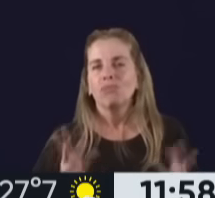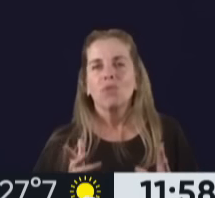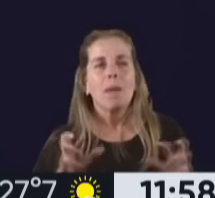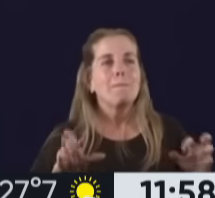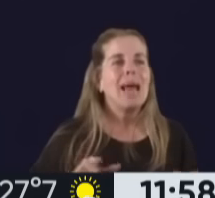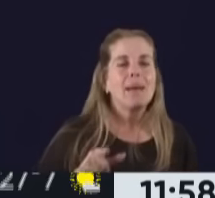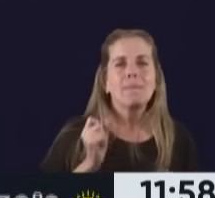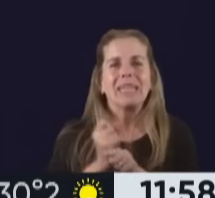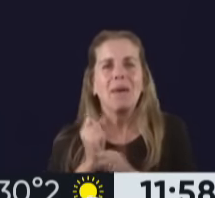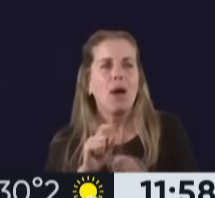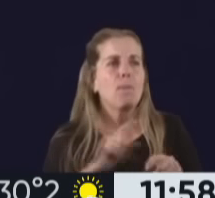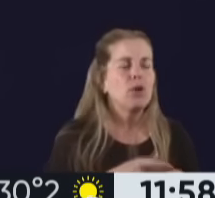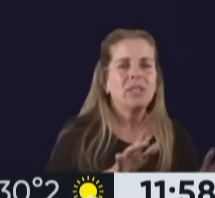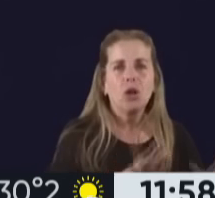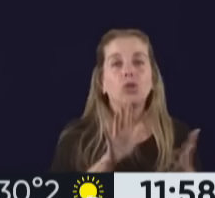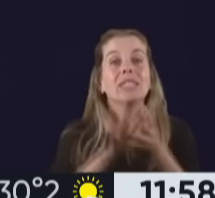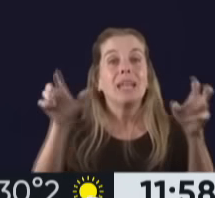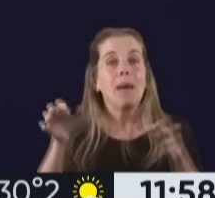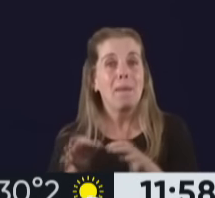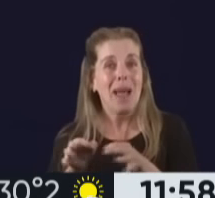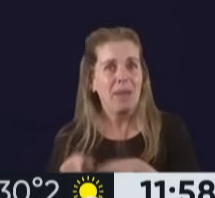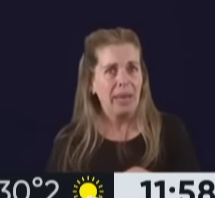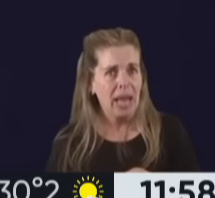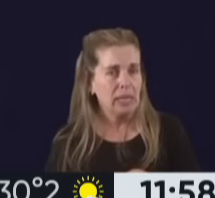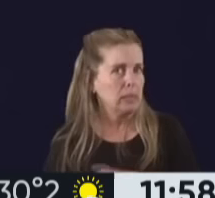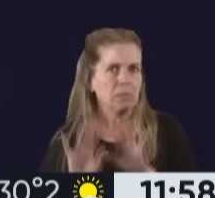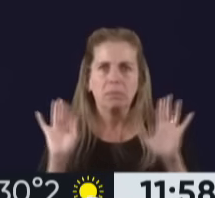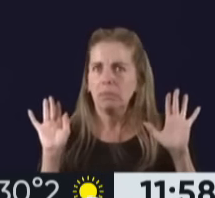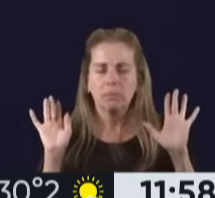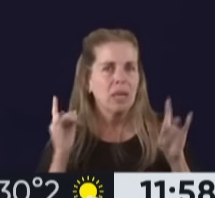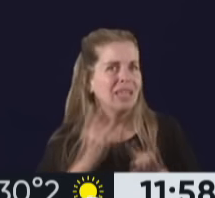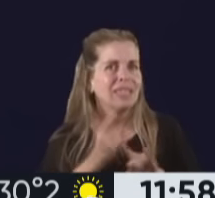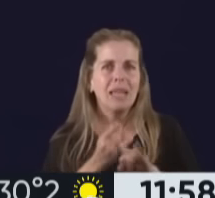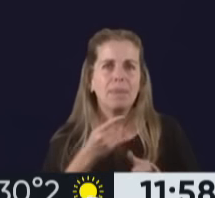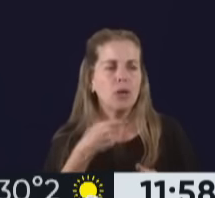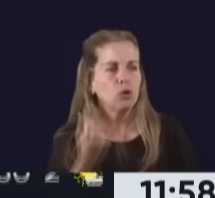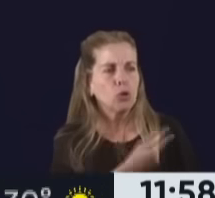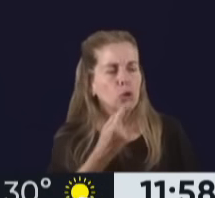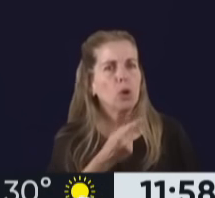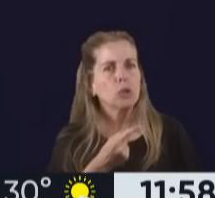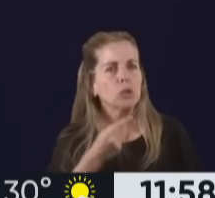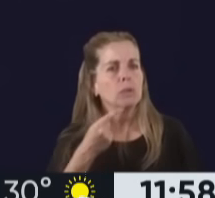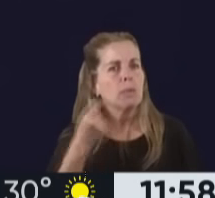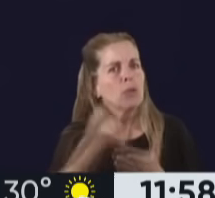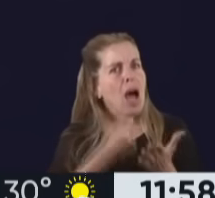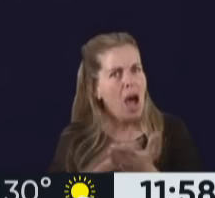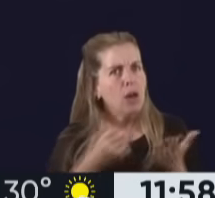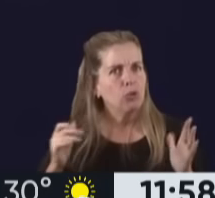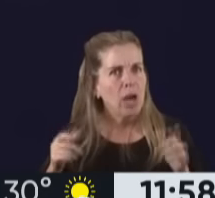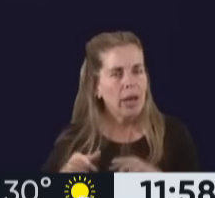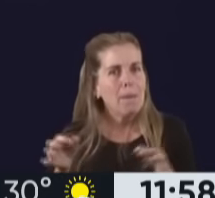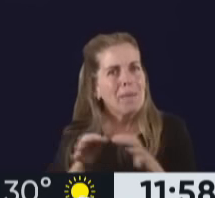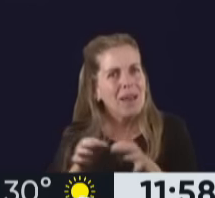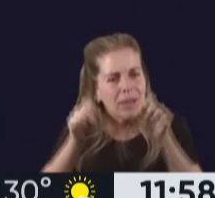nosotros la única política que hay con Malvinas es que vamos a siempre pelear porque las Malvinas, por lo que es, ¿no? Que las Malvinas